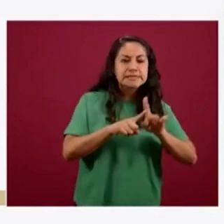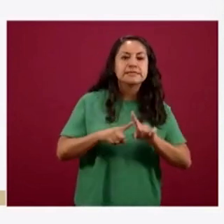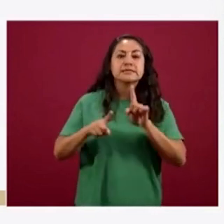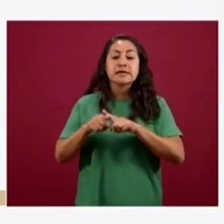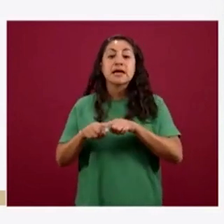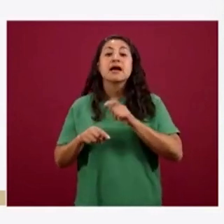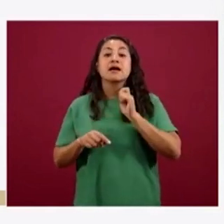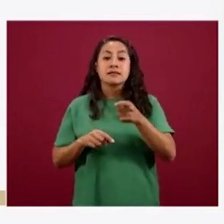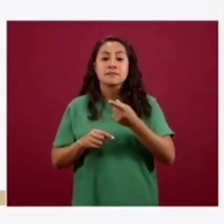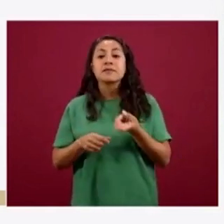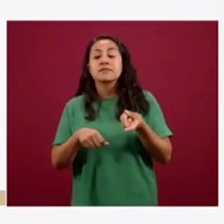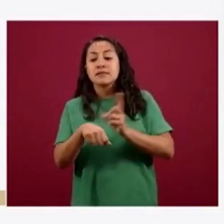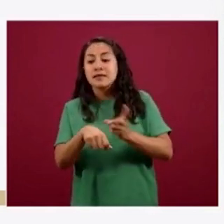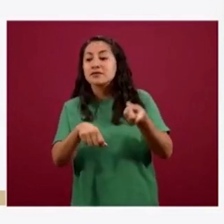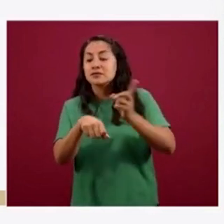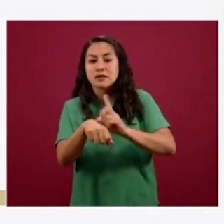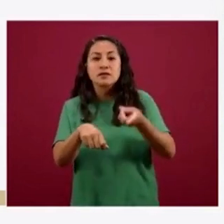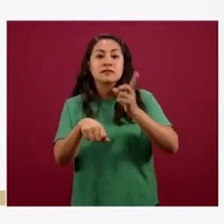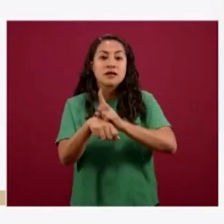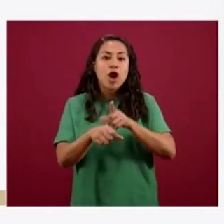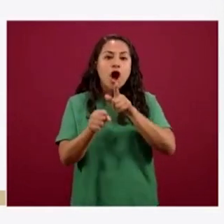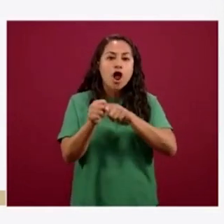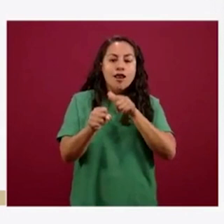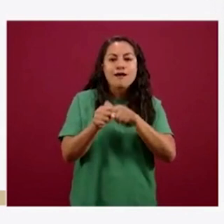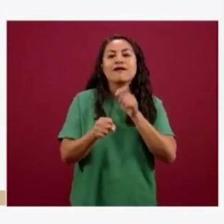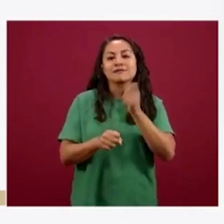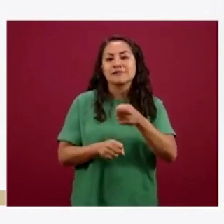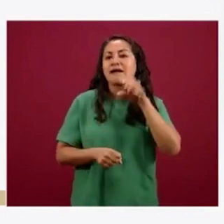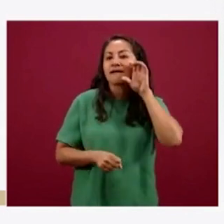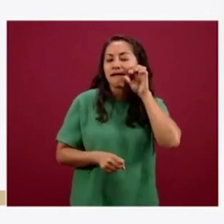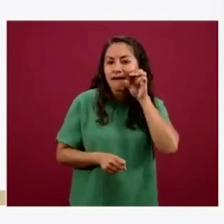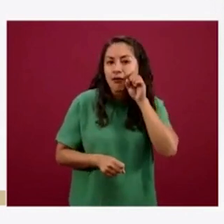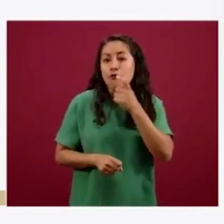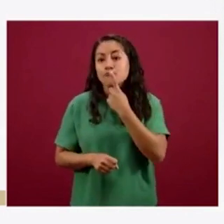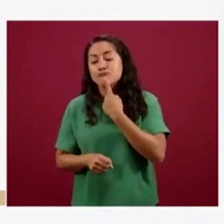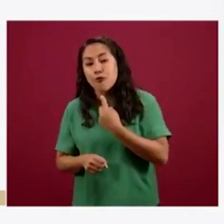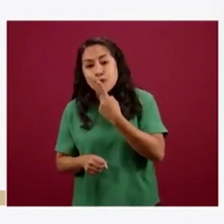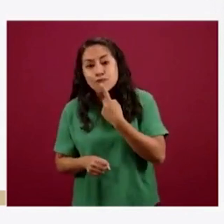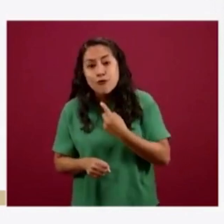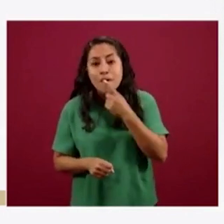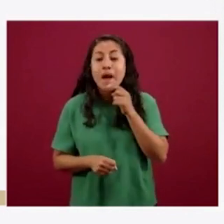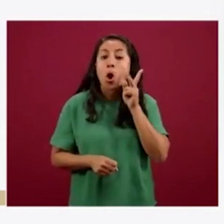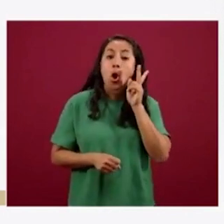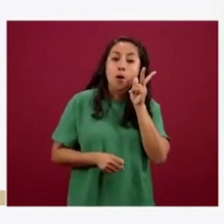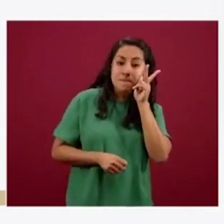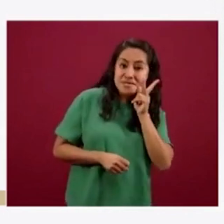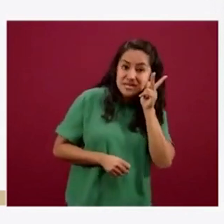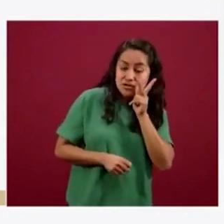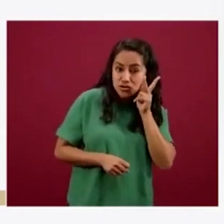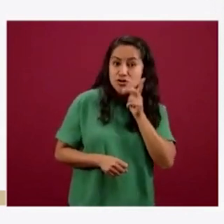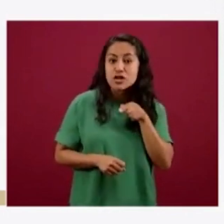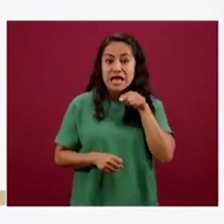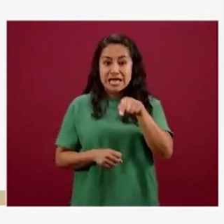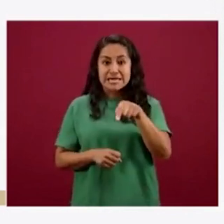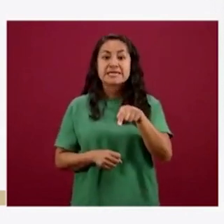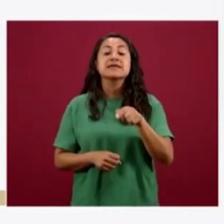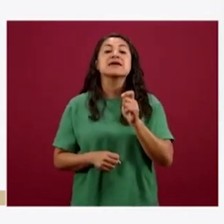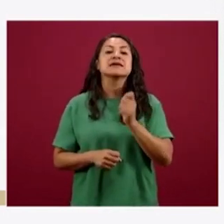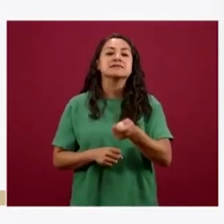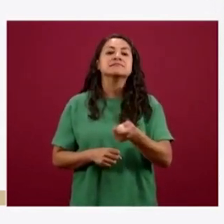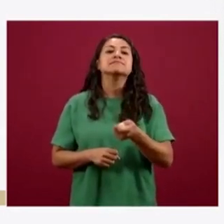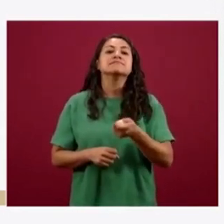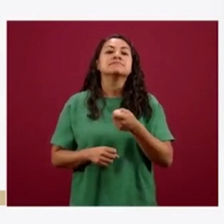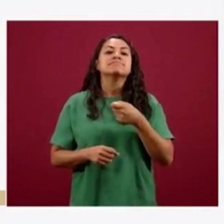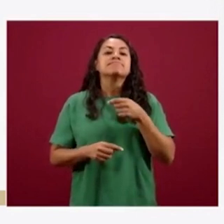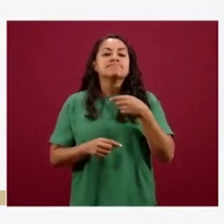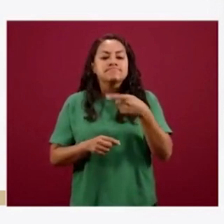día con día cómo los colores naranja, los colores rojo y el rojo oscuro o el casi de color marrón, pues